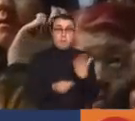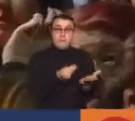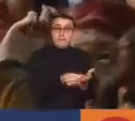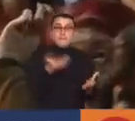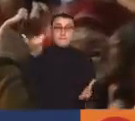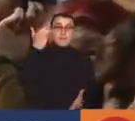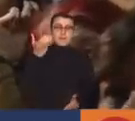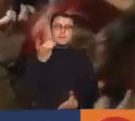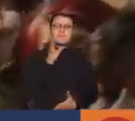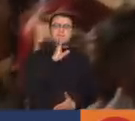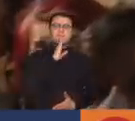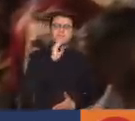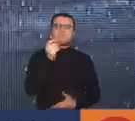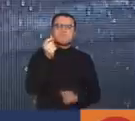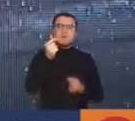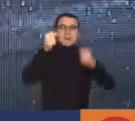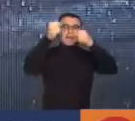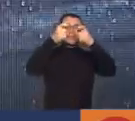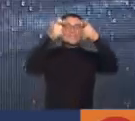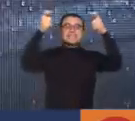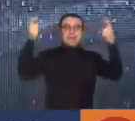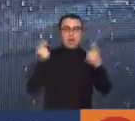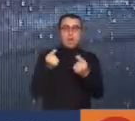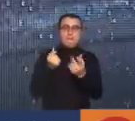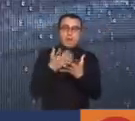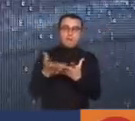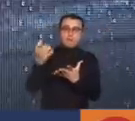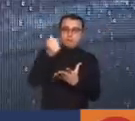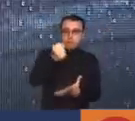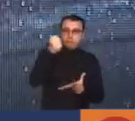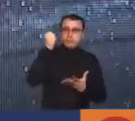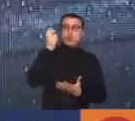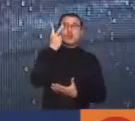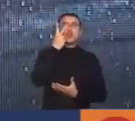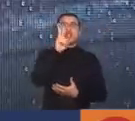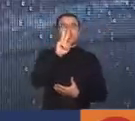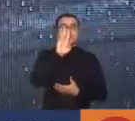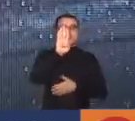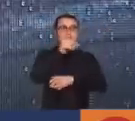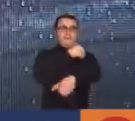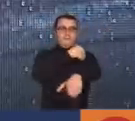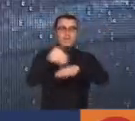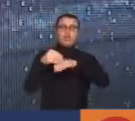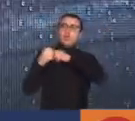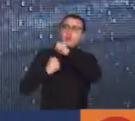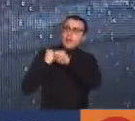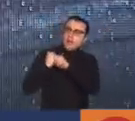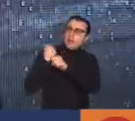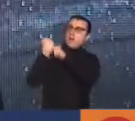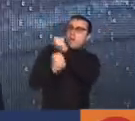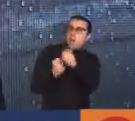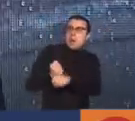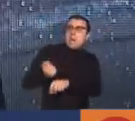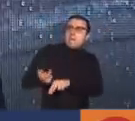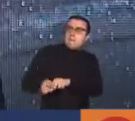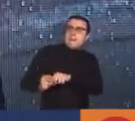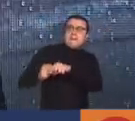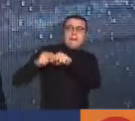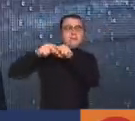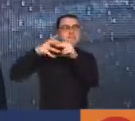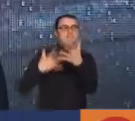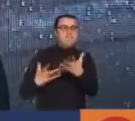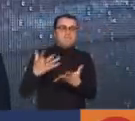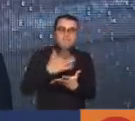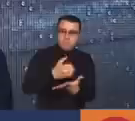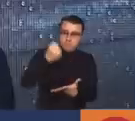sale del presupuesto en una buena cantidad. Son 12 billones al año y va en aumento.